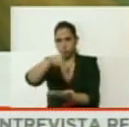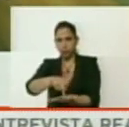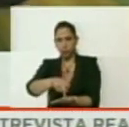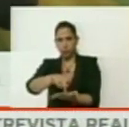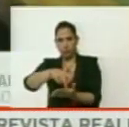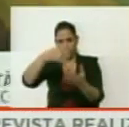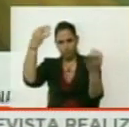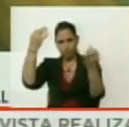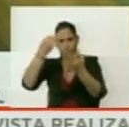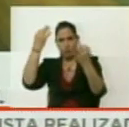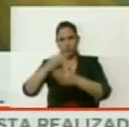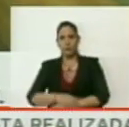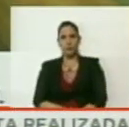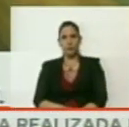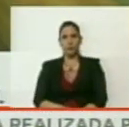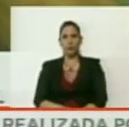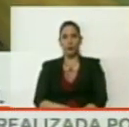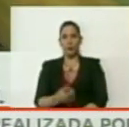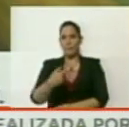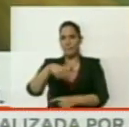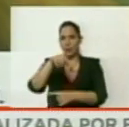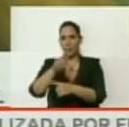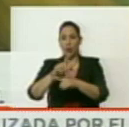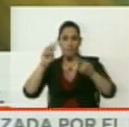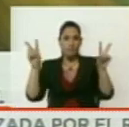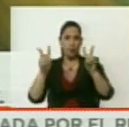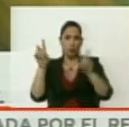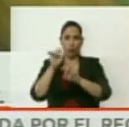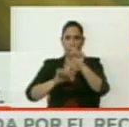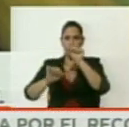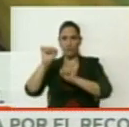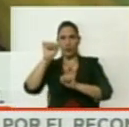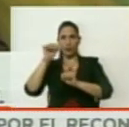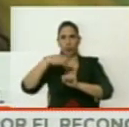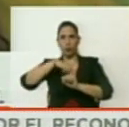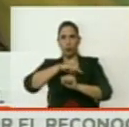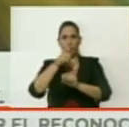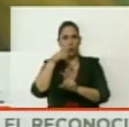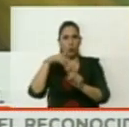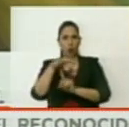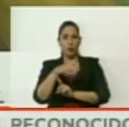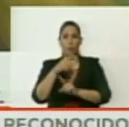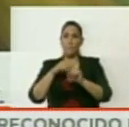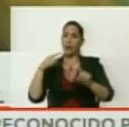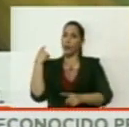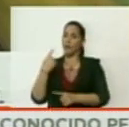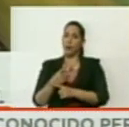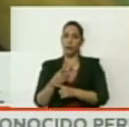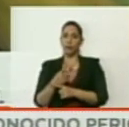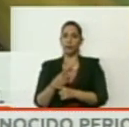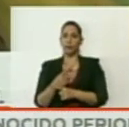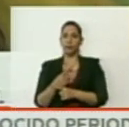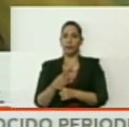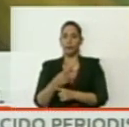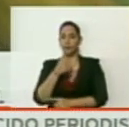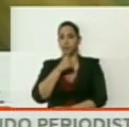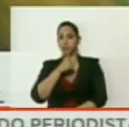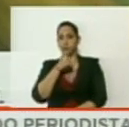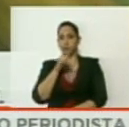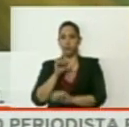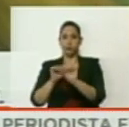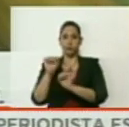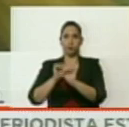certeza absoluta de primero a la victoria de la defensa de nuestro pueblo. Pero tenemos que resistir en